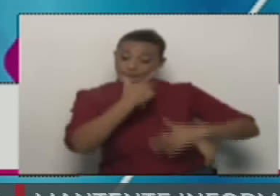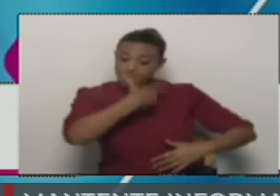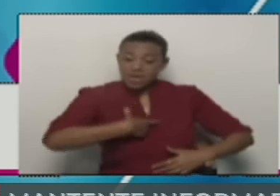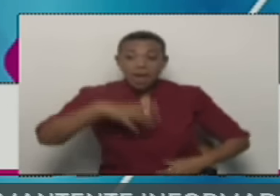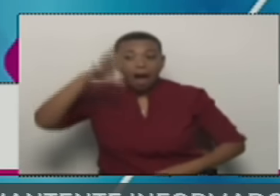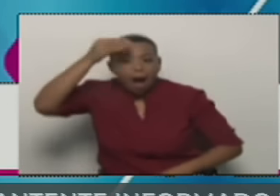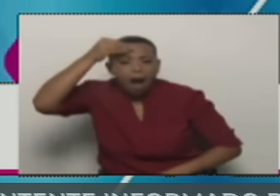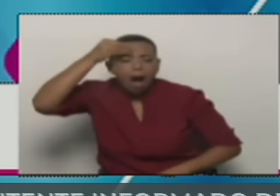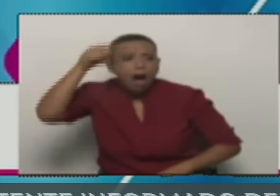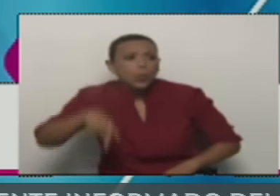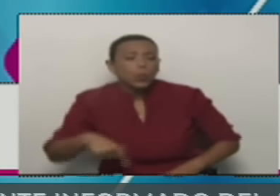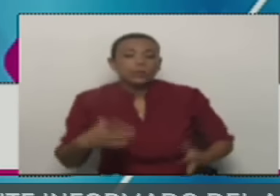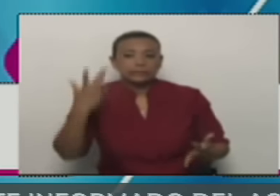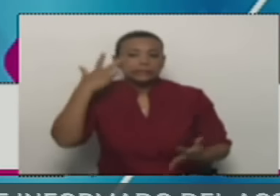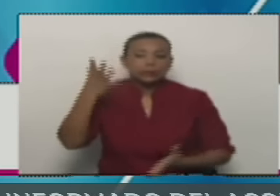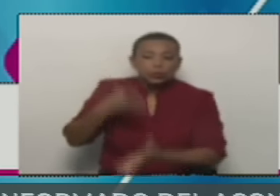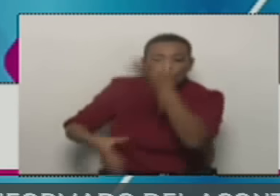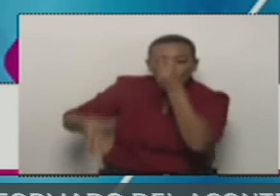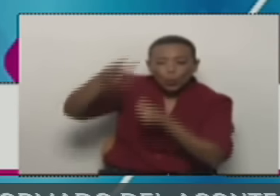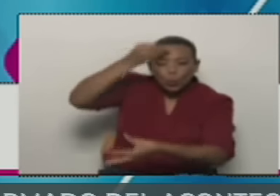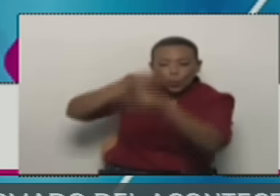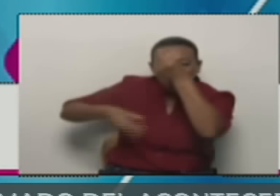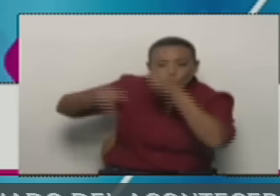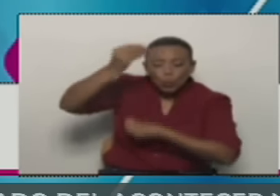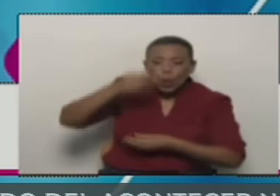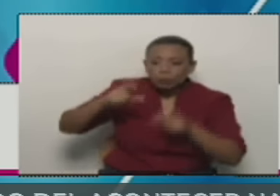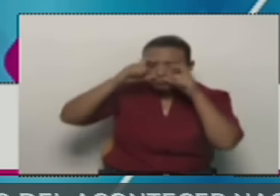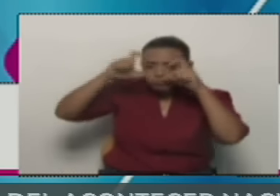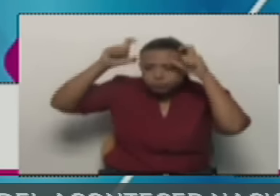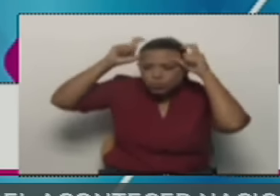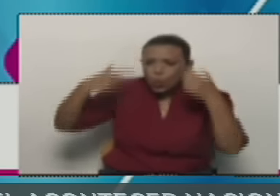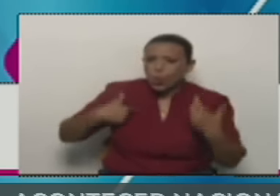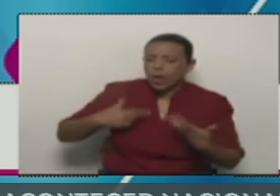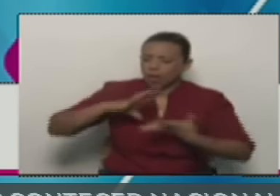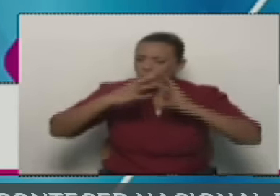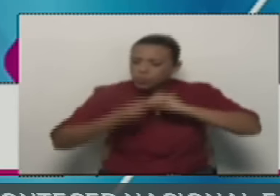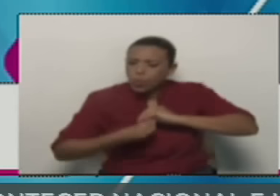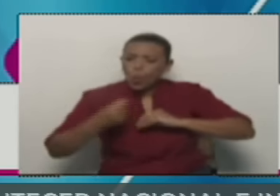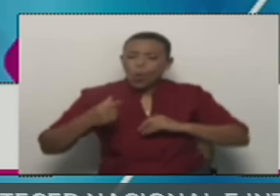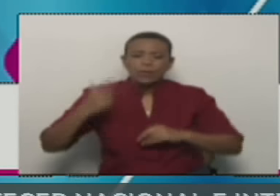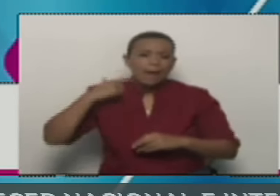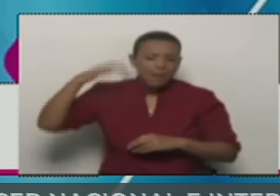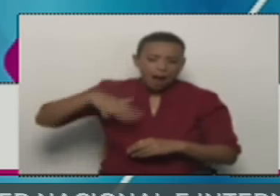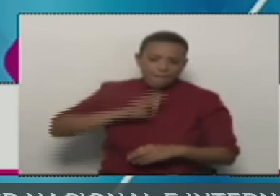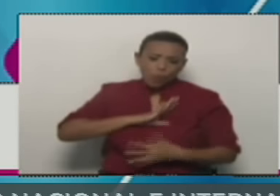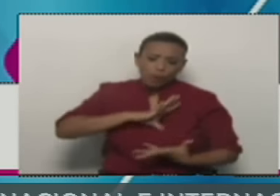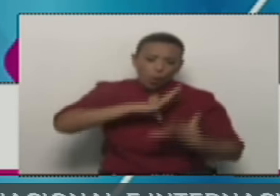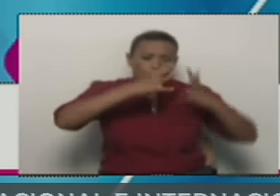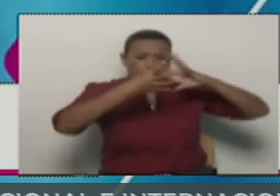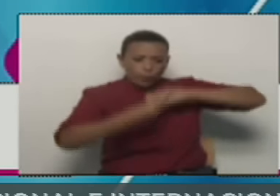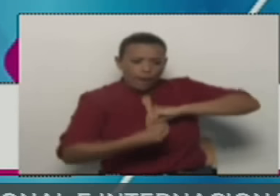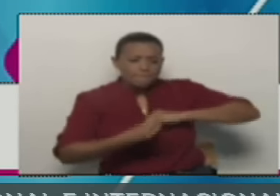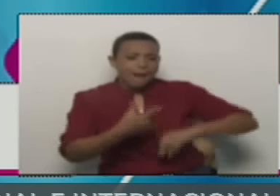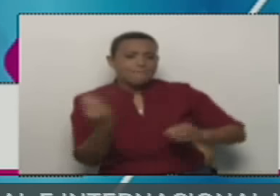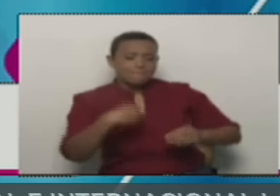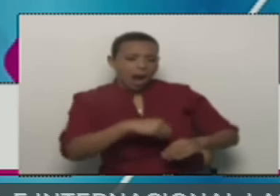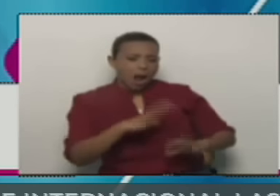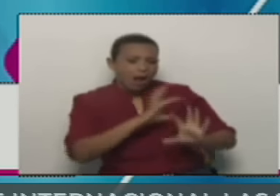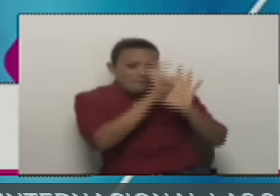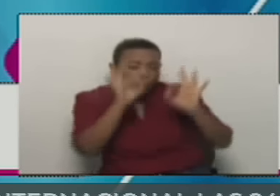pedagogía, alimentado de la doctrina de Simón Rodríguez, de Prieto Figueroa, de Aristóbulo, sea un nuevo maestro, una